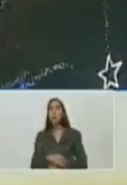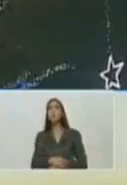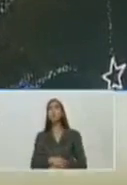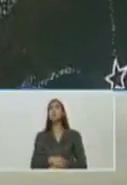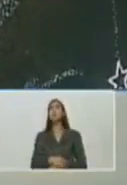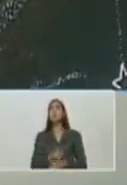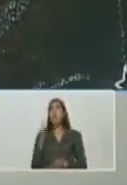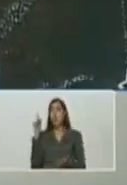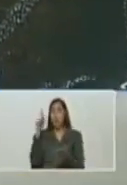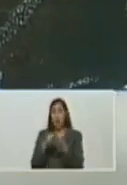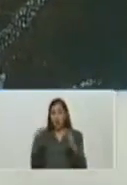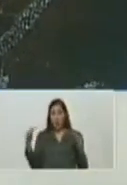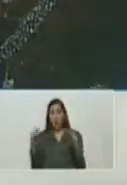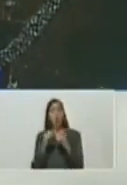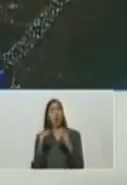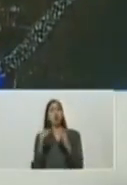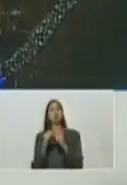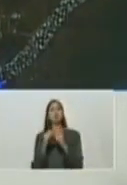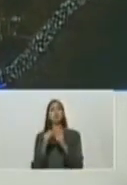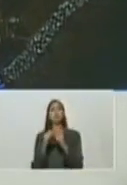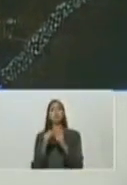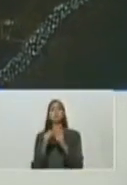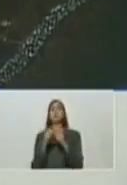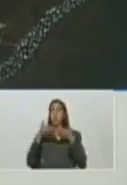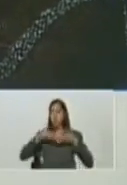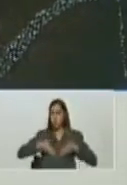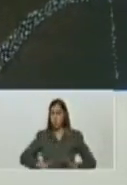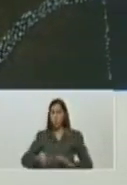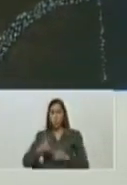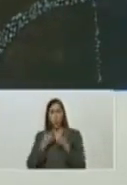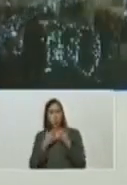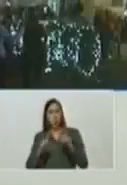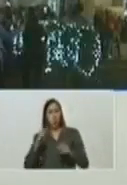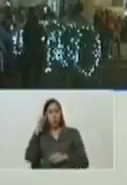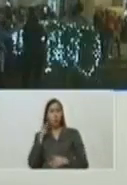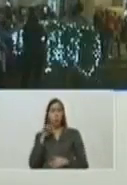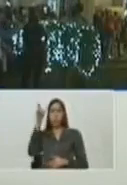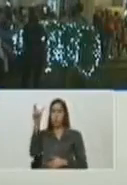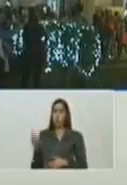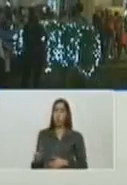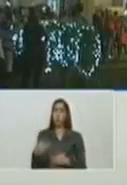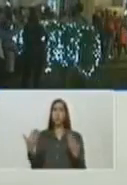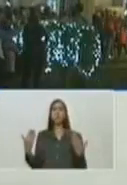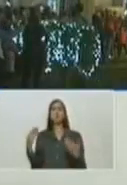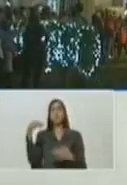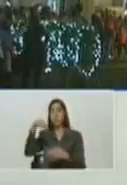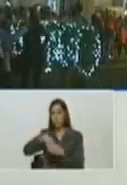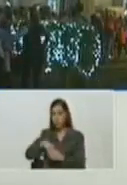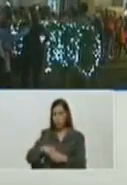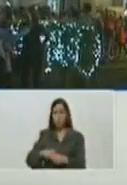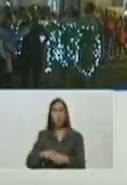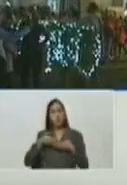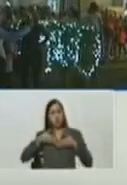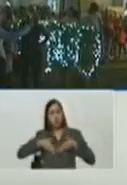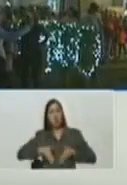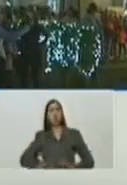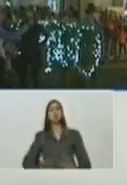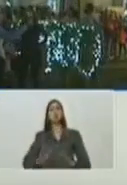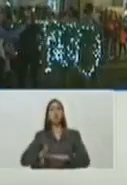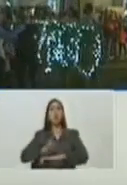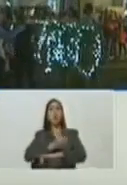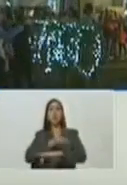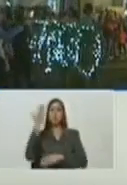está la casa natal de nuestro libertador Simón Bolívar, donde el libertador Simón Bolívar nació, ahí está en la Plaza